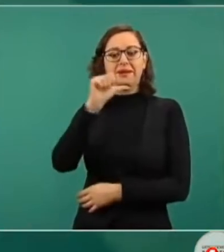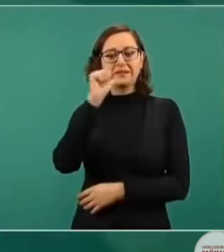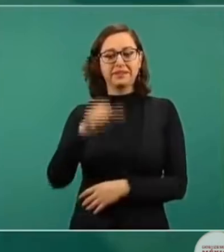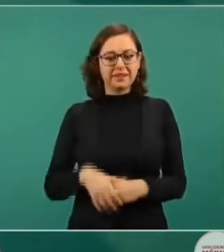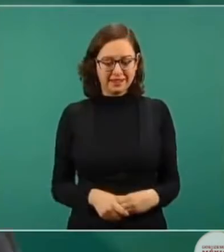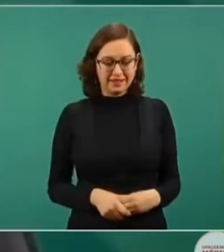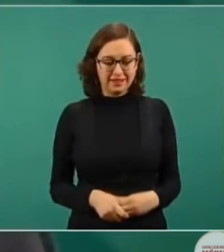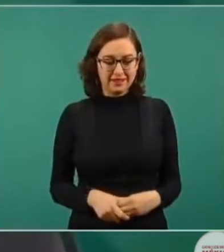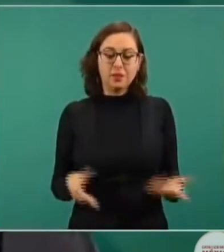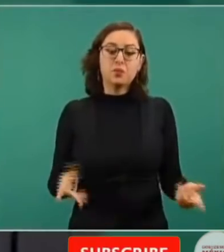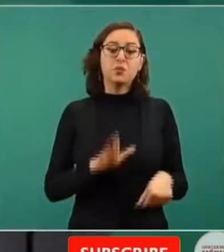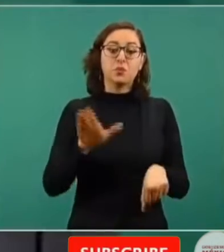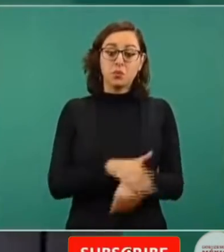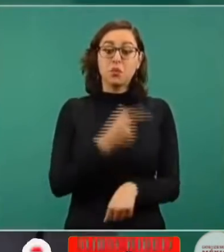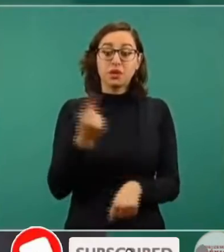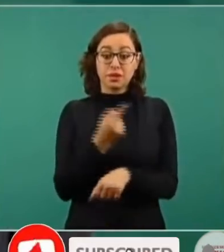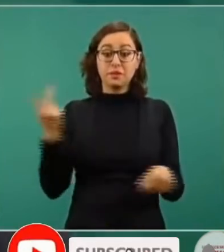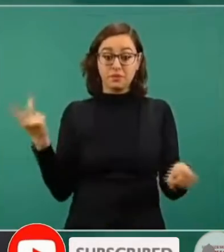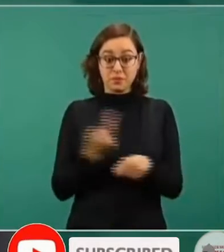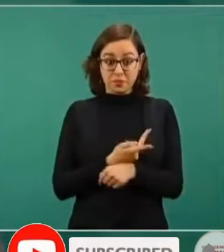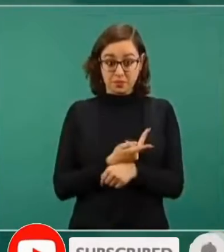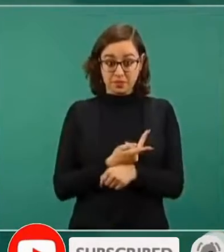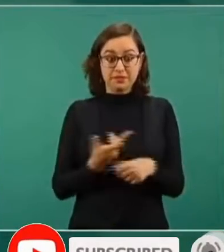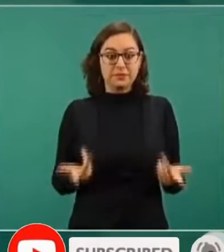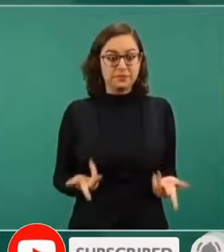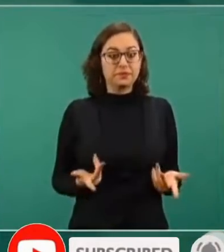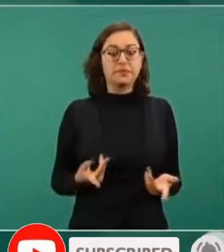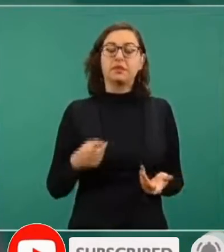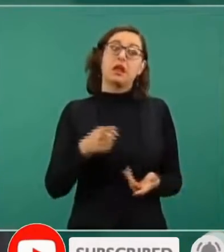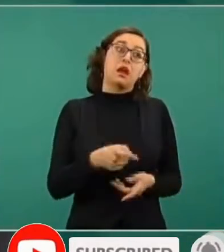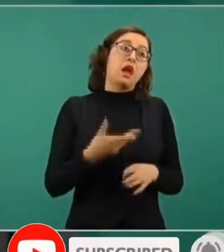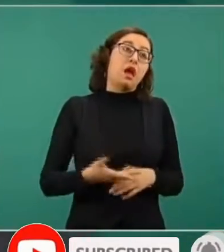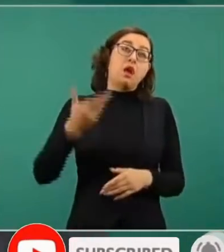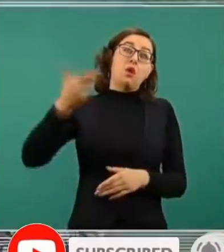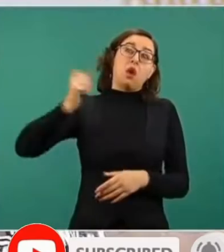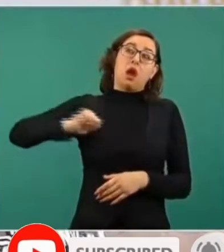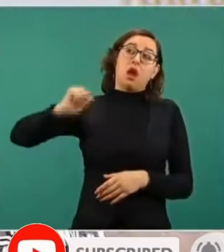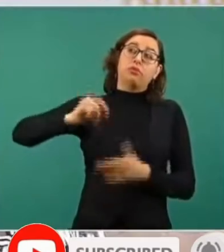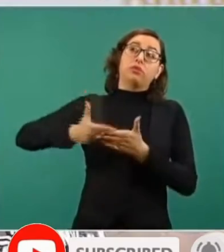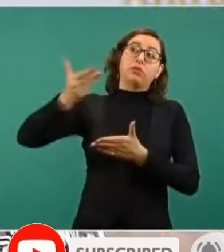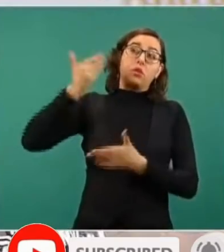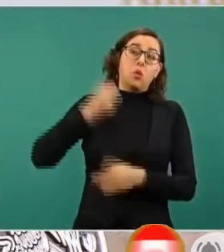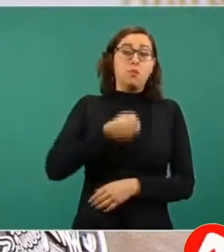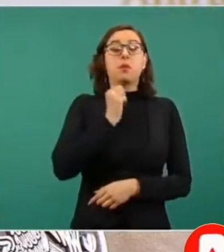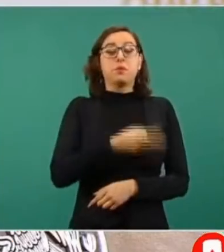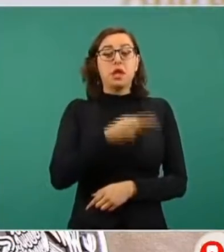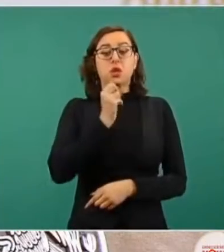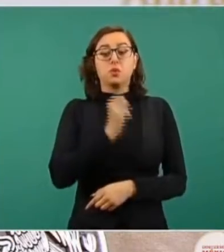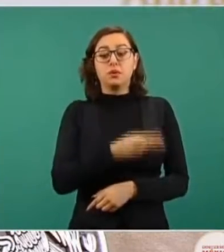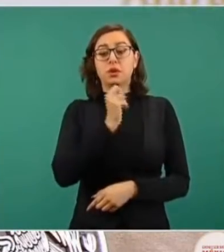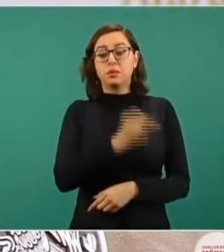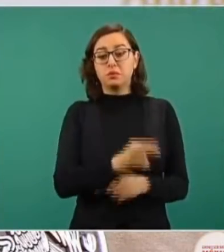se estableció que iban a conservar los privilegios que venían del pasado, ¿verdad?, tienen derecho a no pagar la